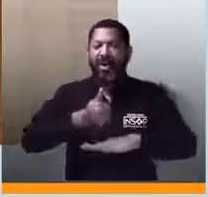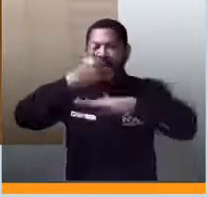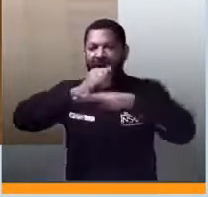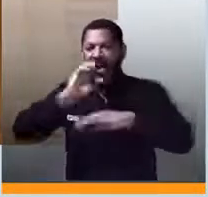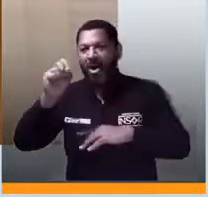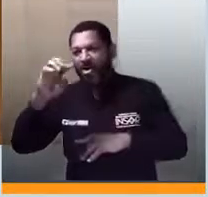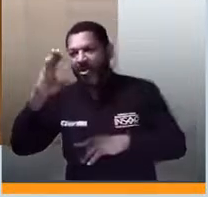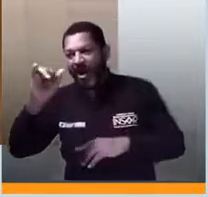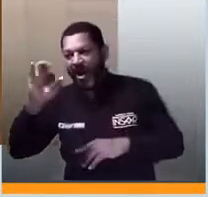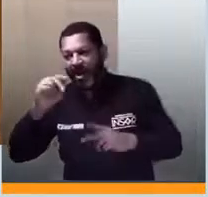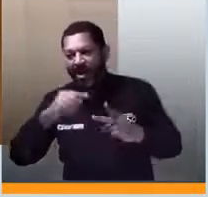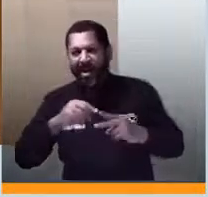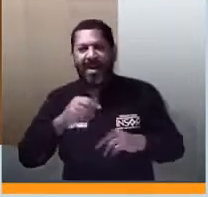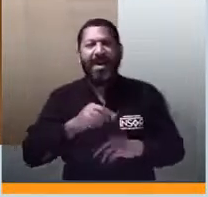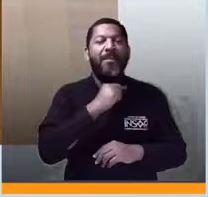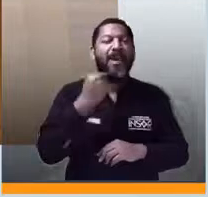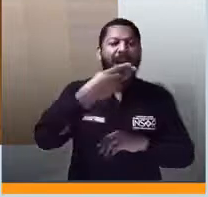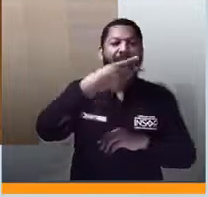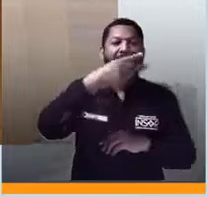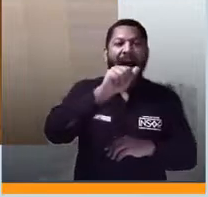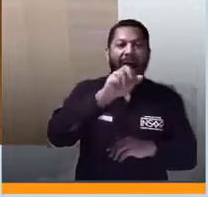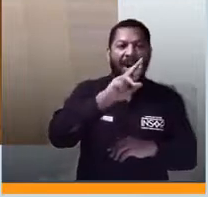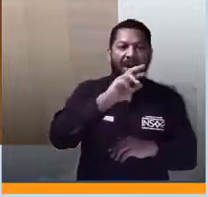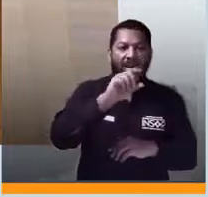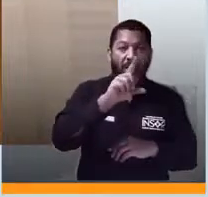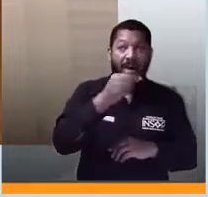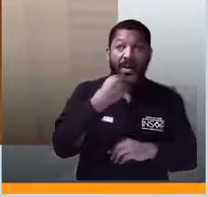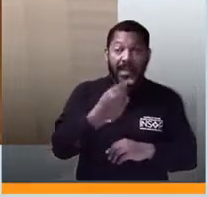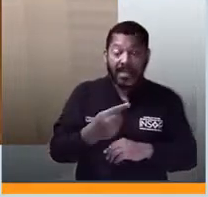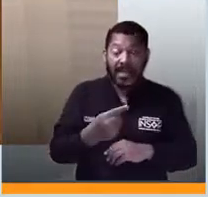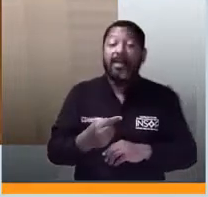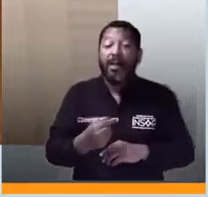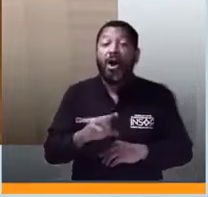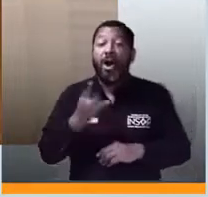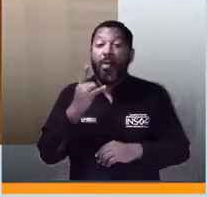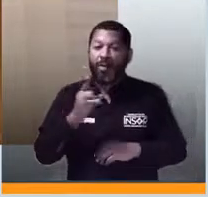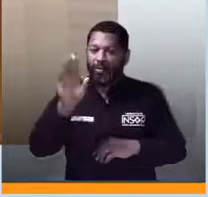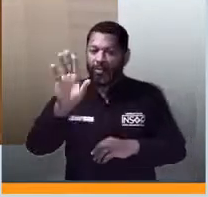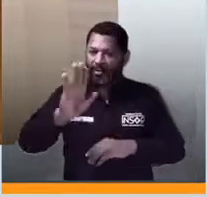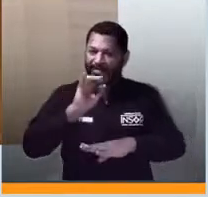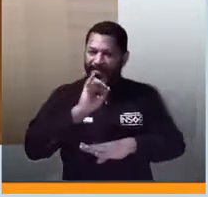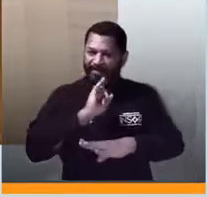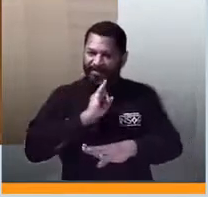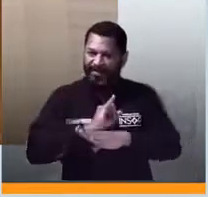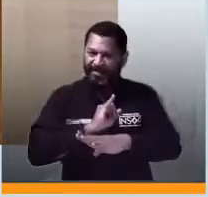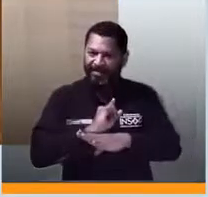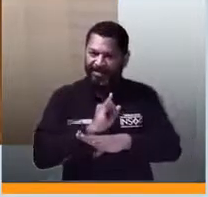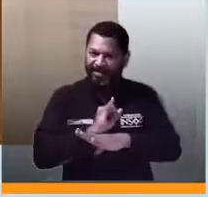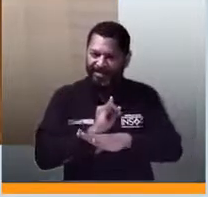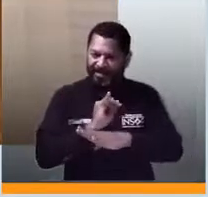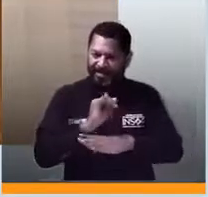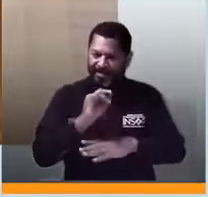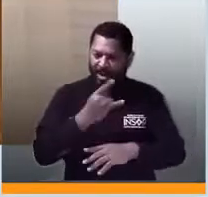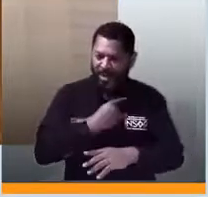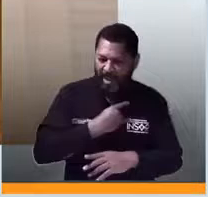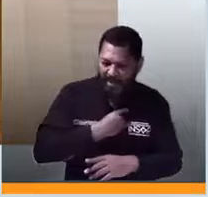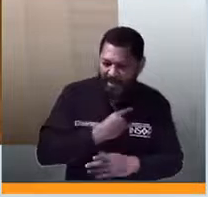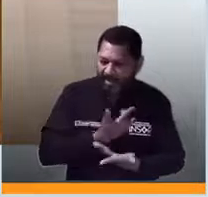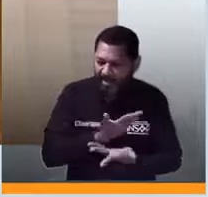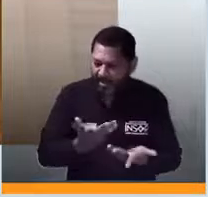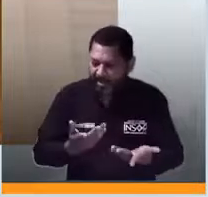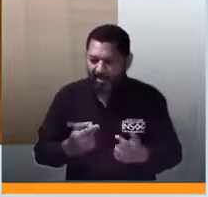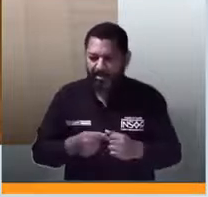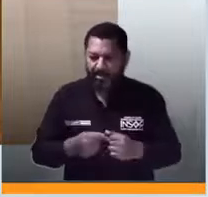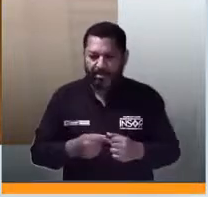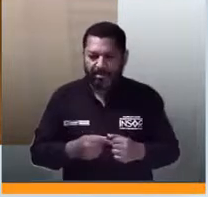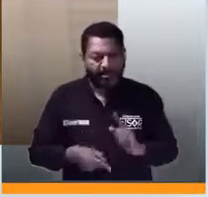el padre Harold también, de cómo las instituciones se vuelcan a trabajar